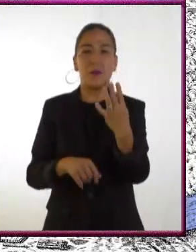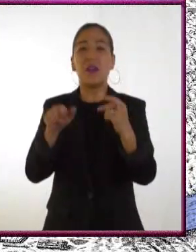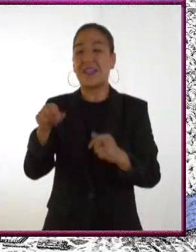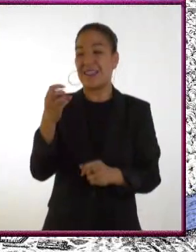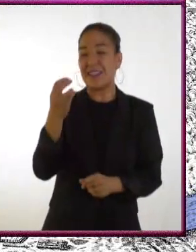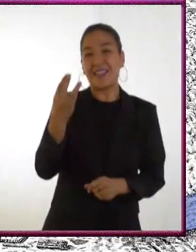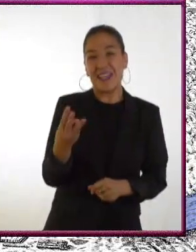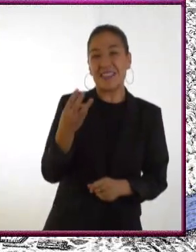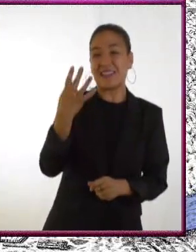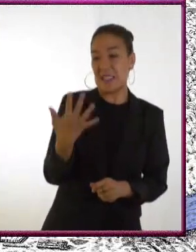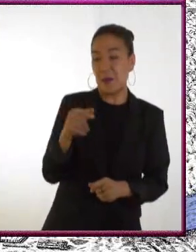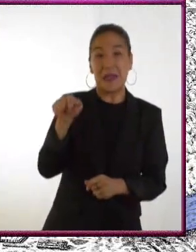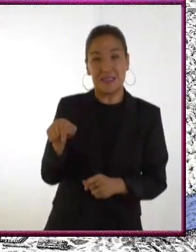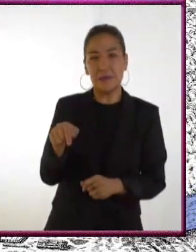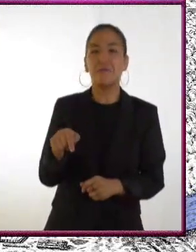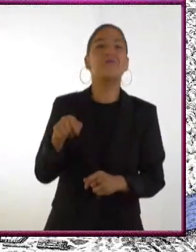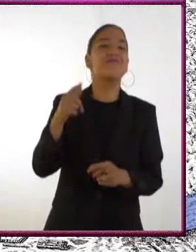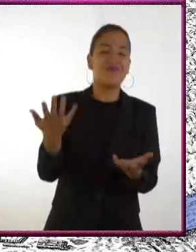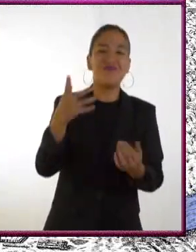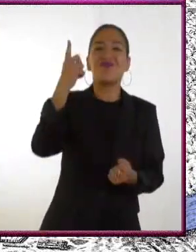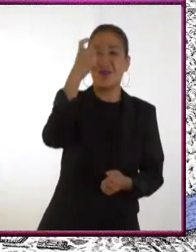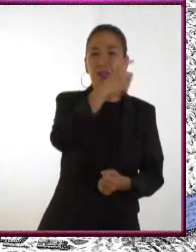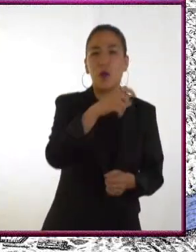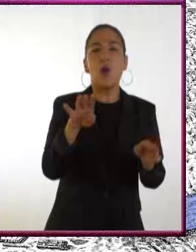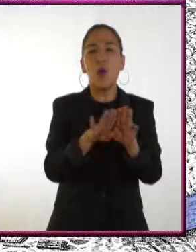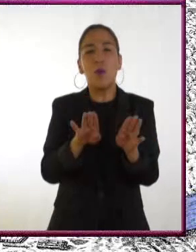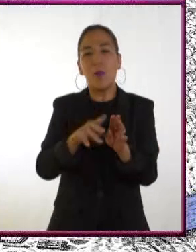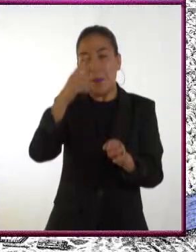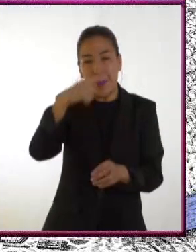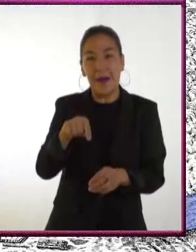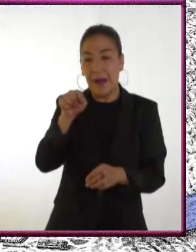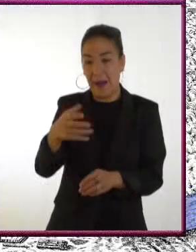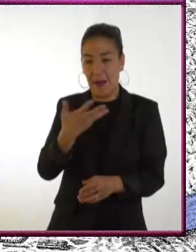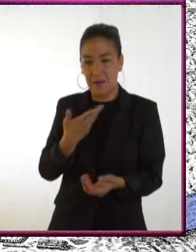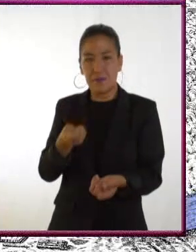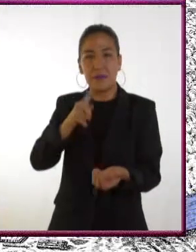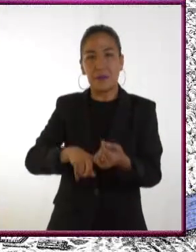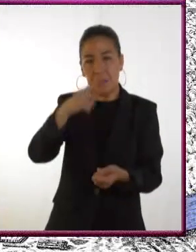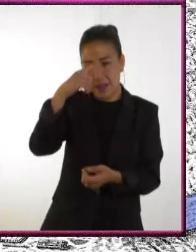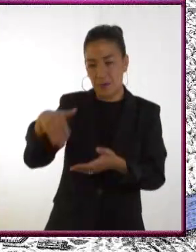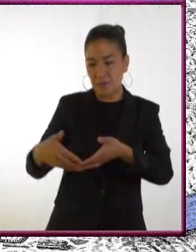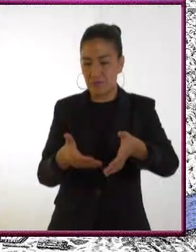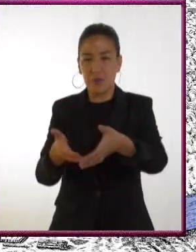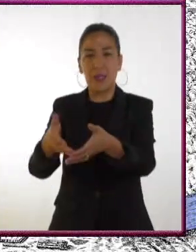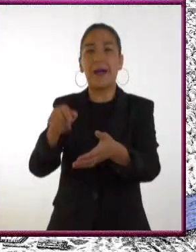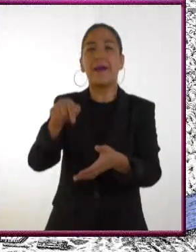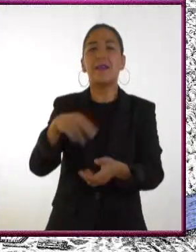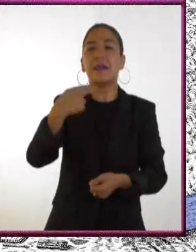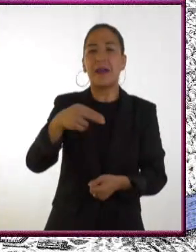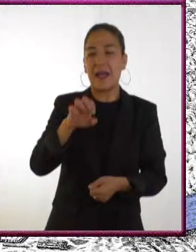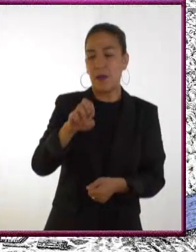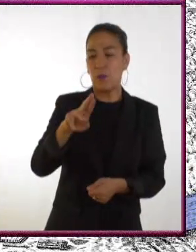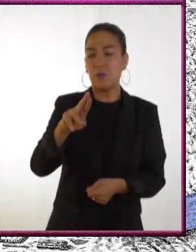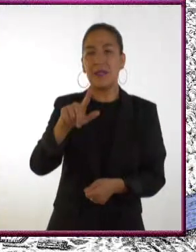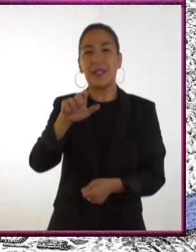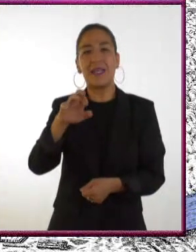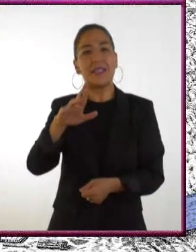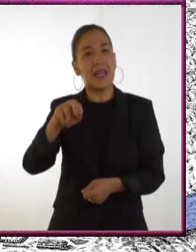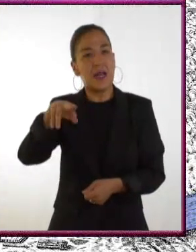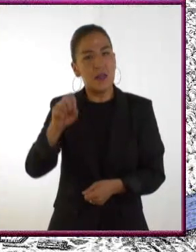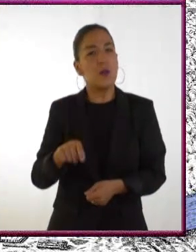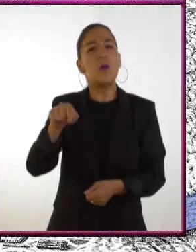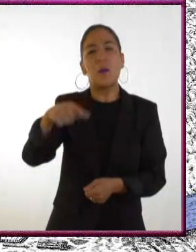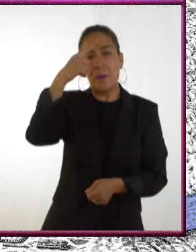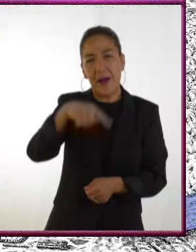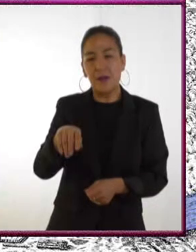recorrido y al final con esto determino un criterio para determinar si existe un camino que se le llama camino euleriano